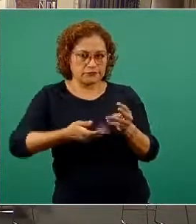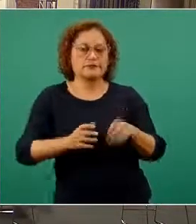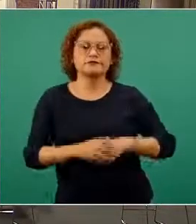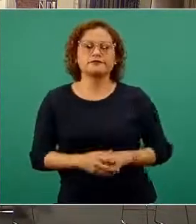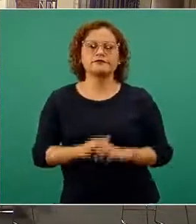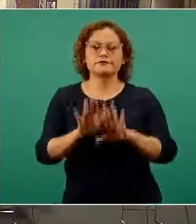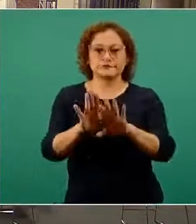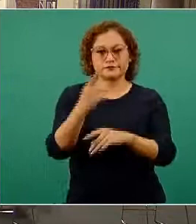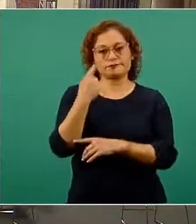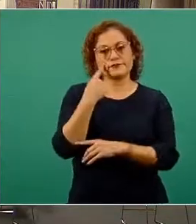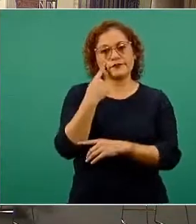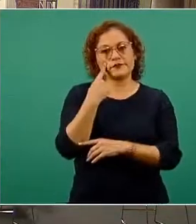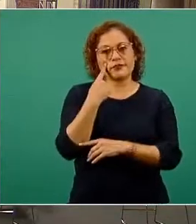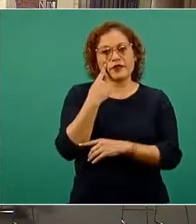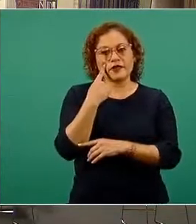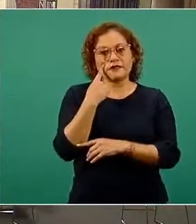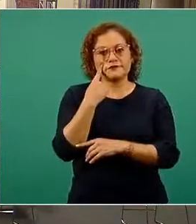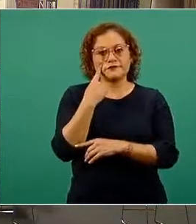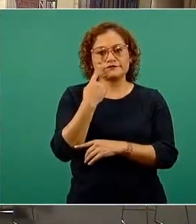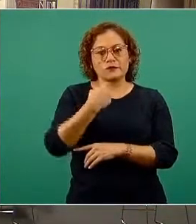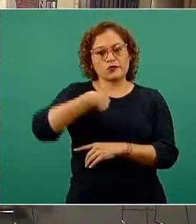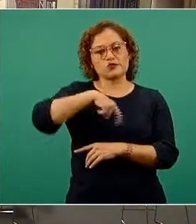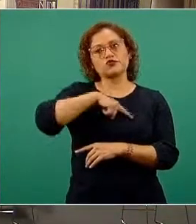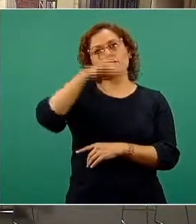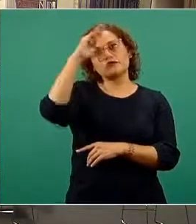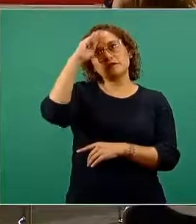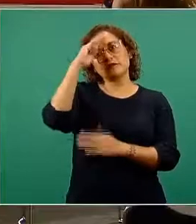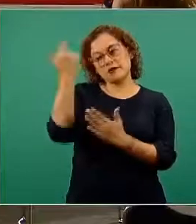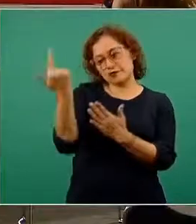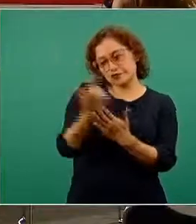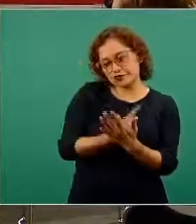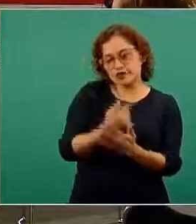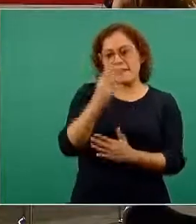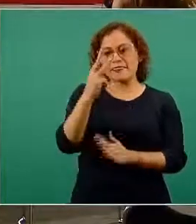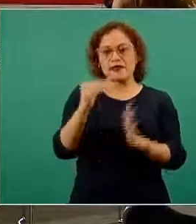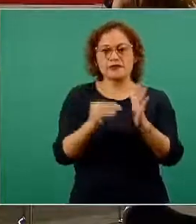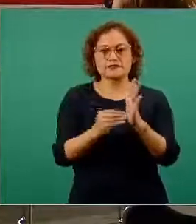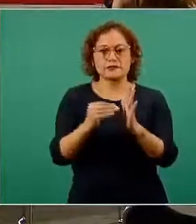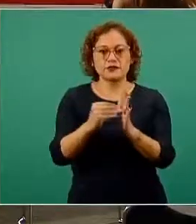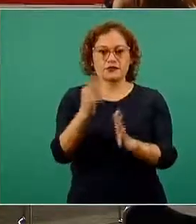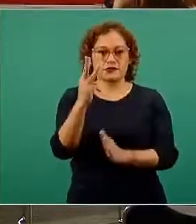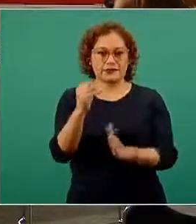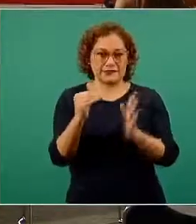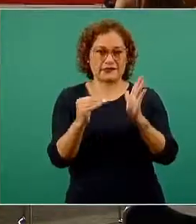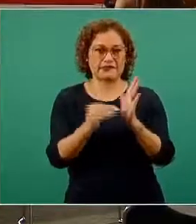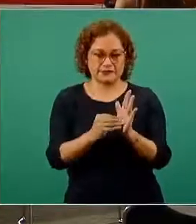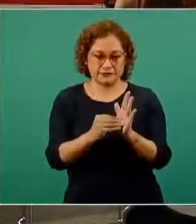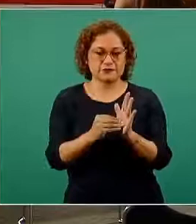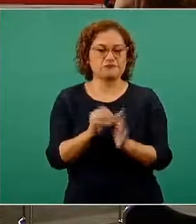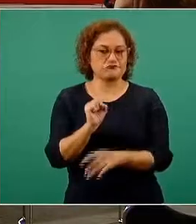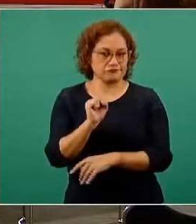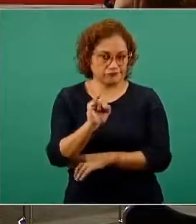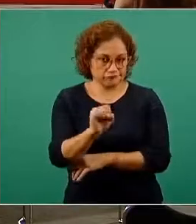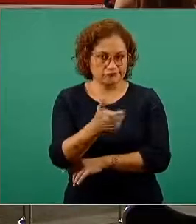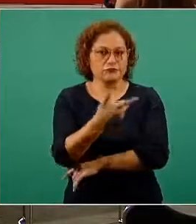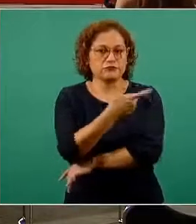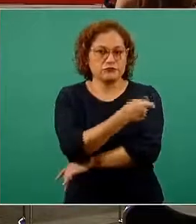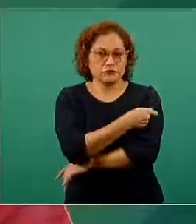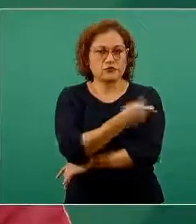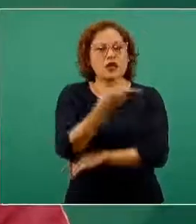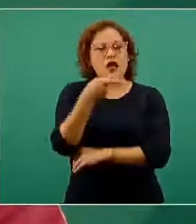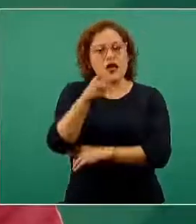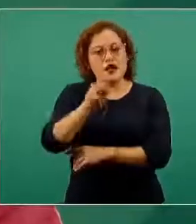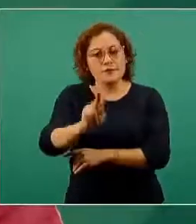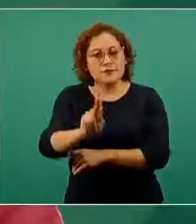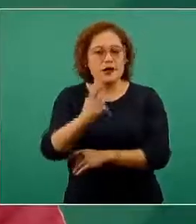aunque esta es la proyección inicial, 3.003.000, existen importantes sobreposiciones. Por ejemplo, es